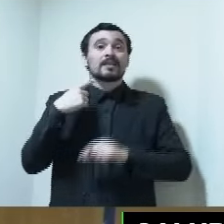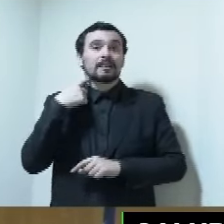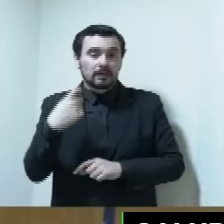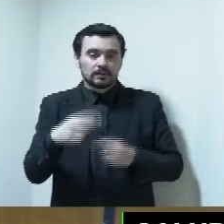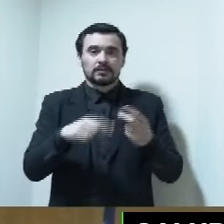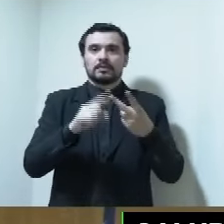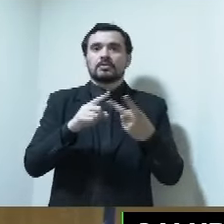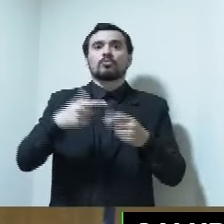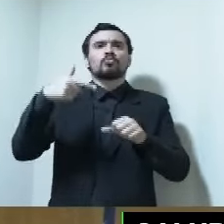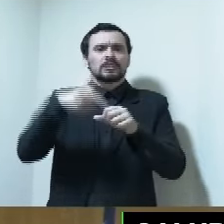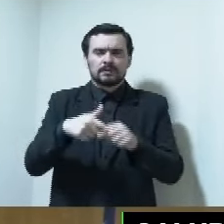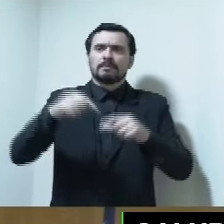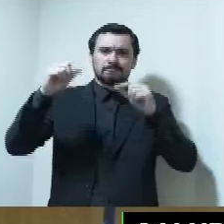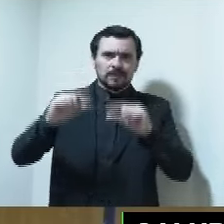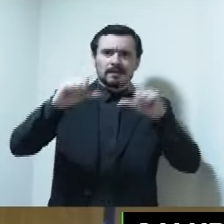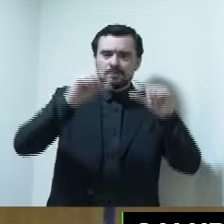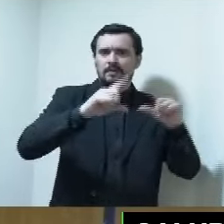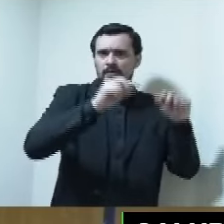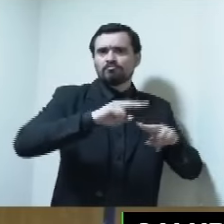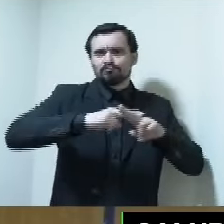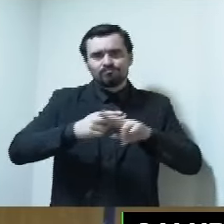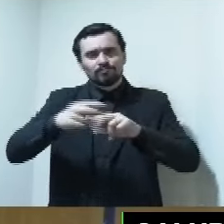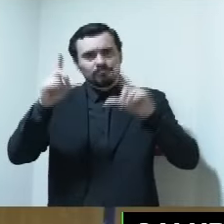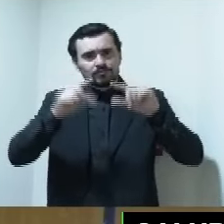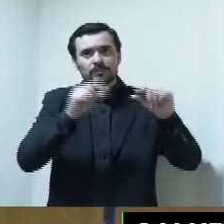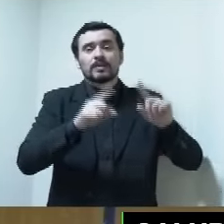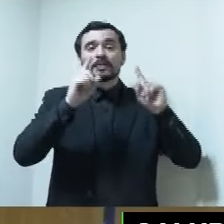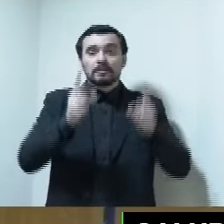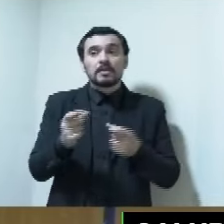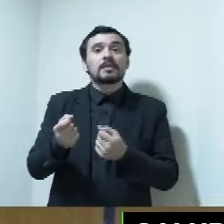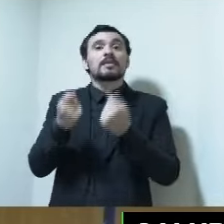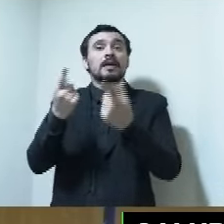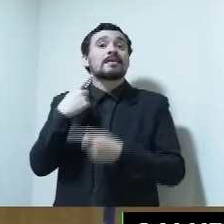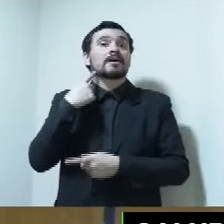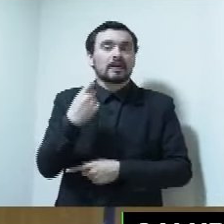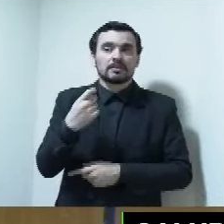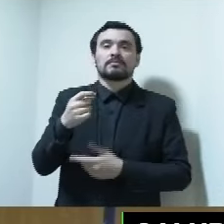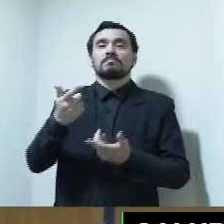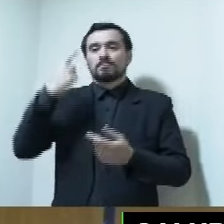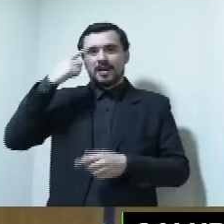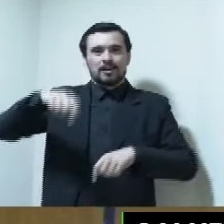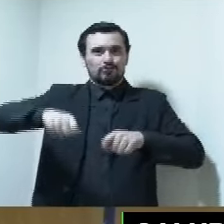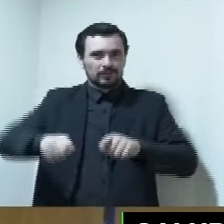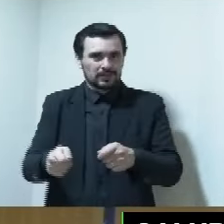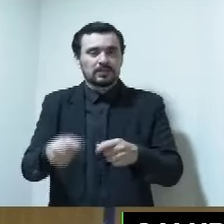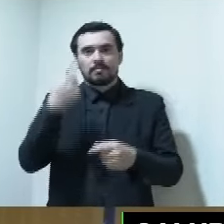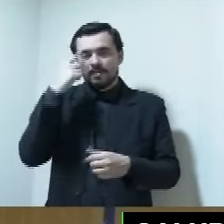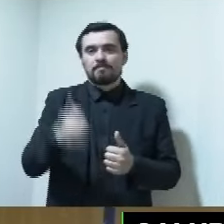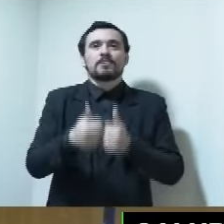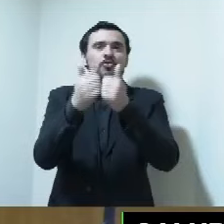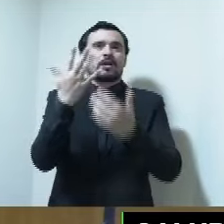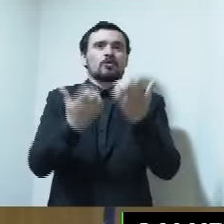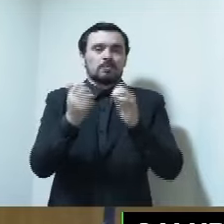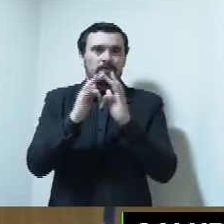combustible en varias ocasiones y hemos reactivado el servicio de recarga móvil de gas de cocina, mejorando la economía